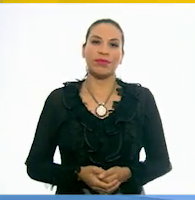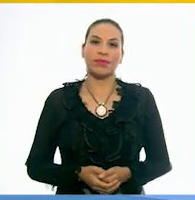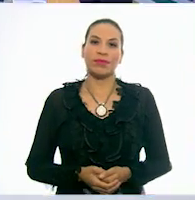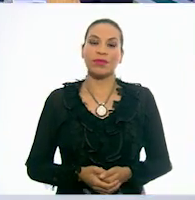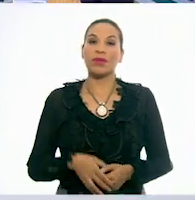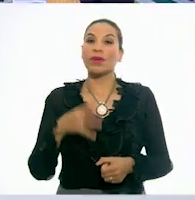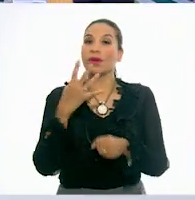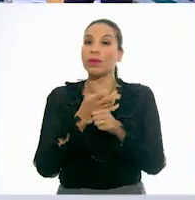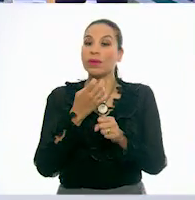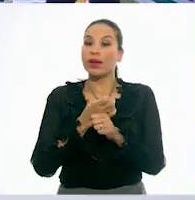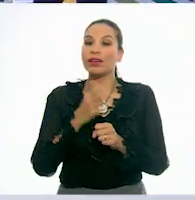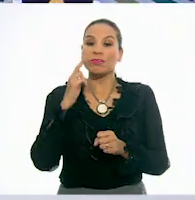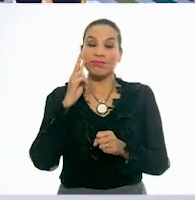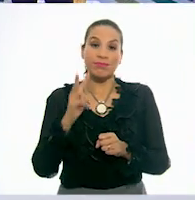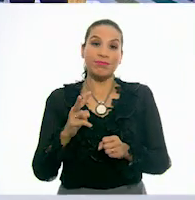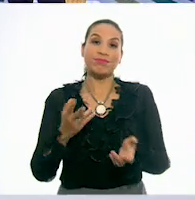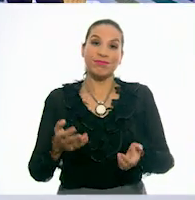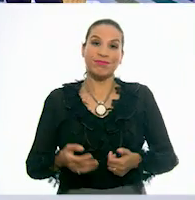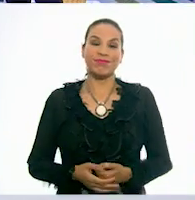El cuarto, ¿Ok?